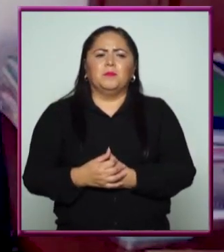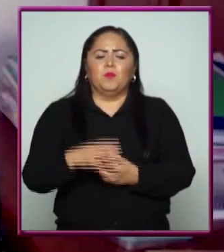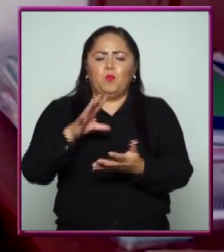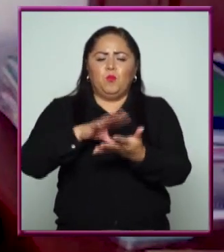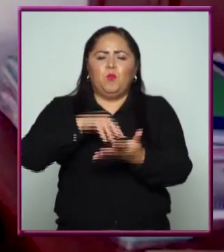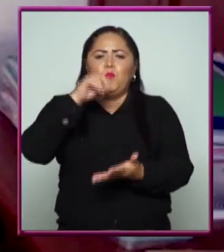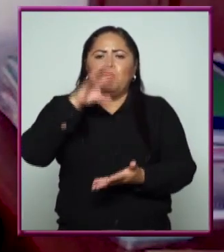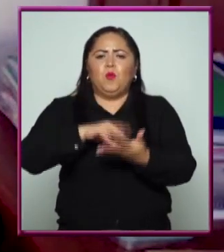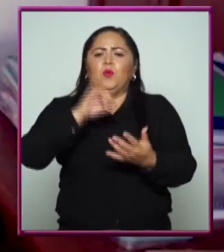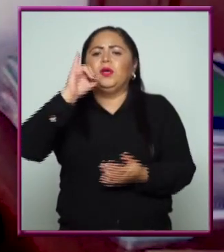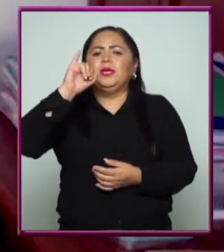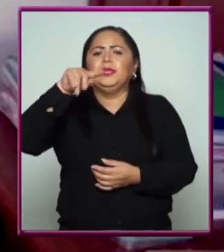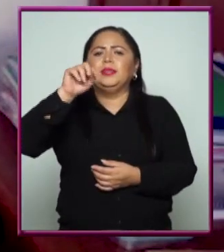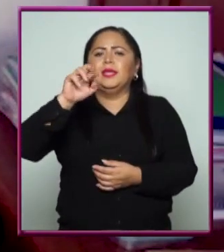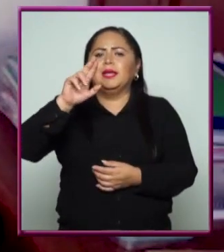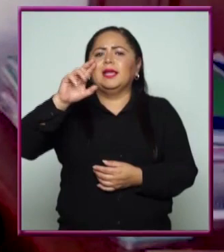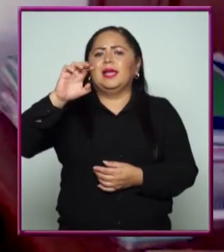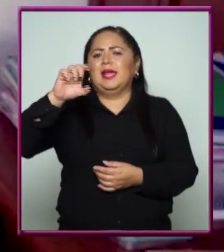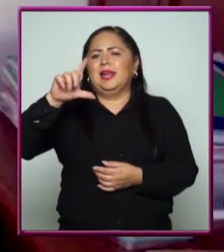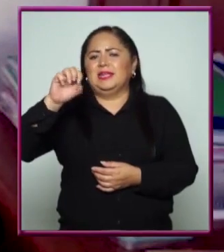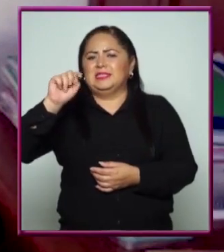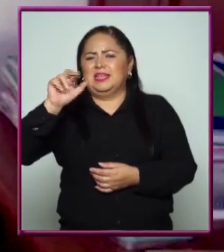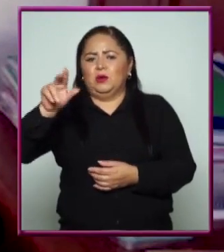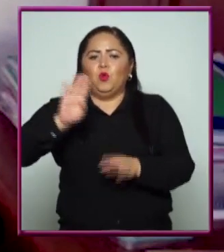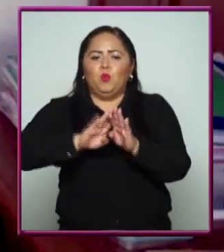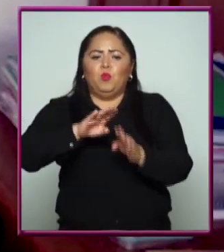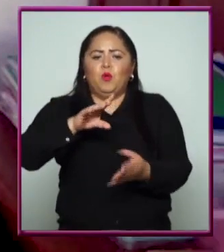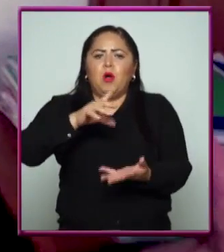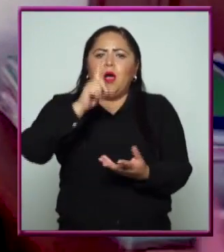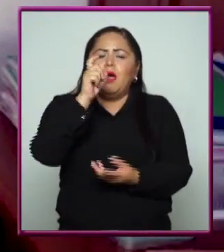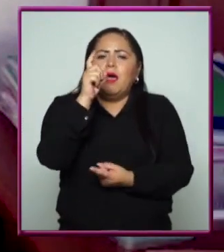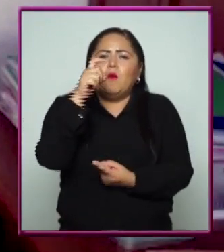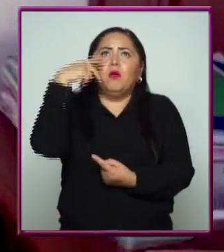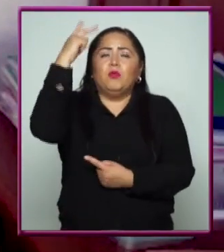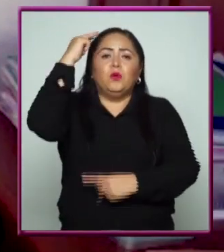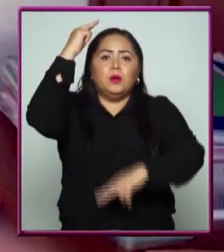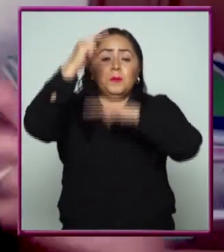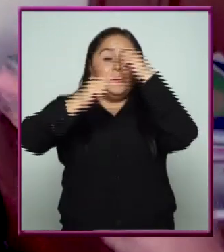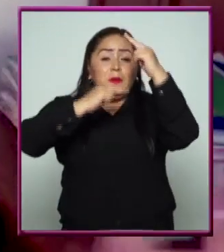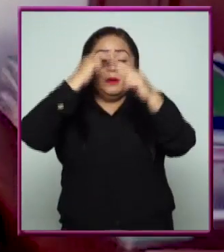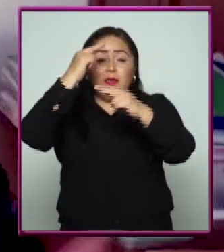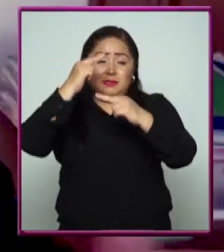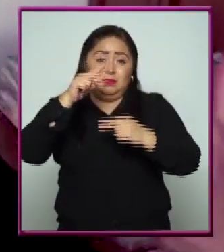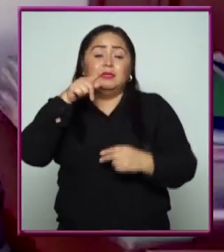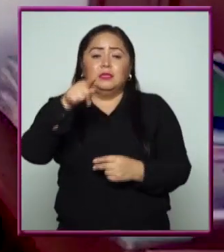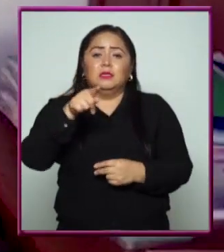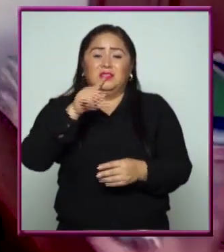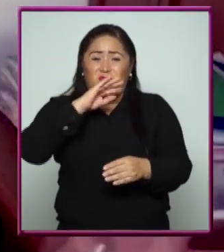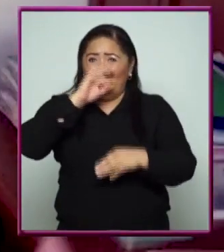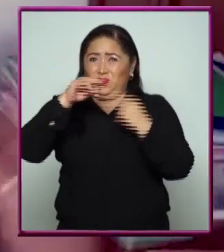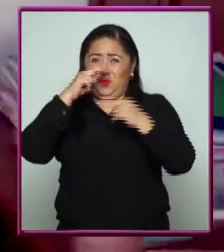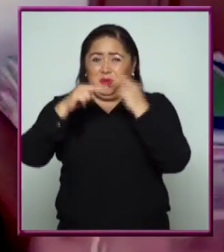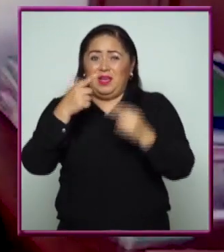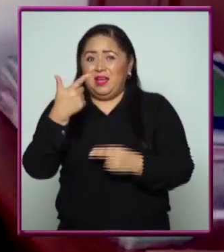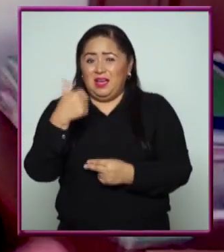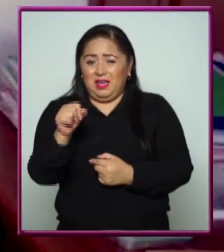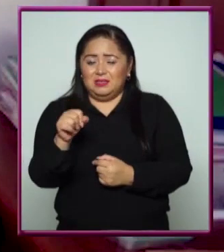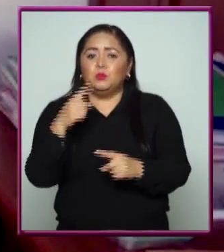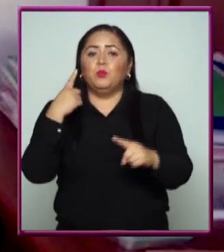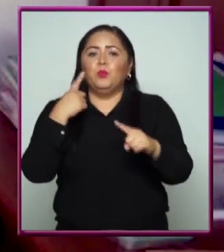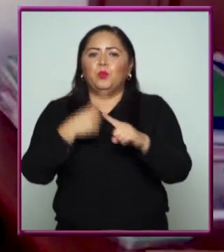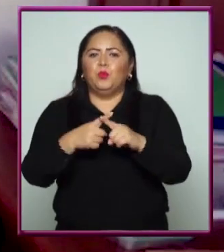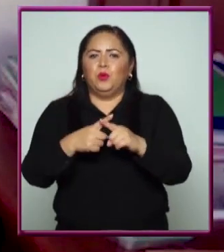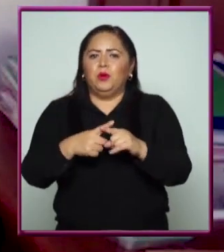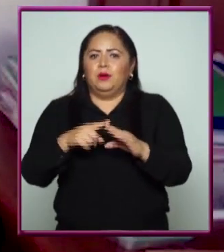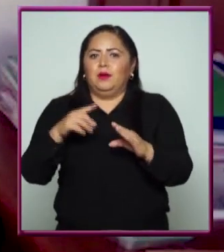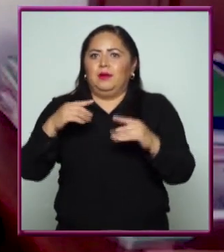el polvo interestelar, es el material sólido del universo, y esta nube de gas por la acción